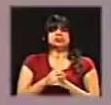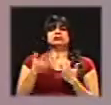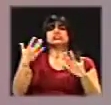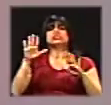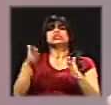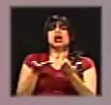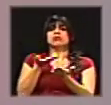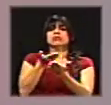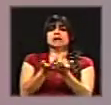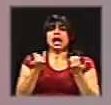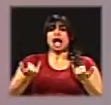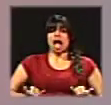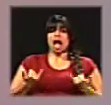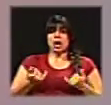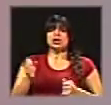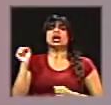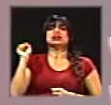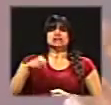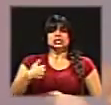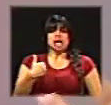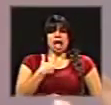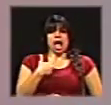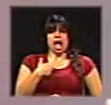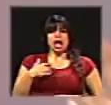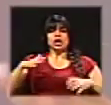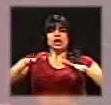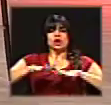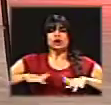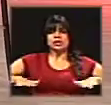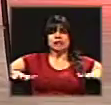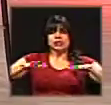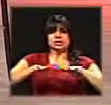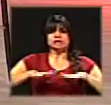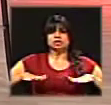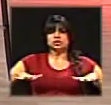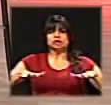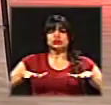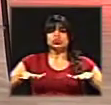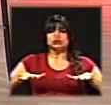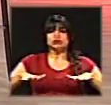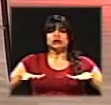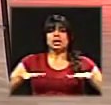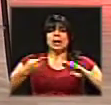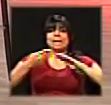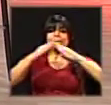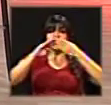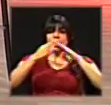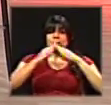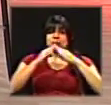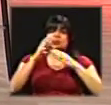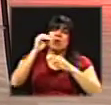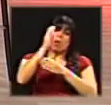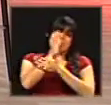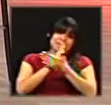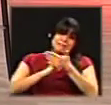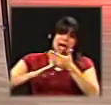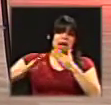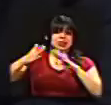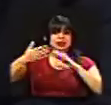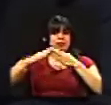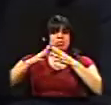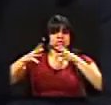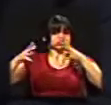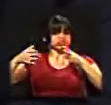planteado que ahora sí hay un contexto, o que existe un contexto, digamos, donde la población o una parte importante